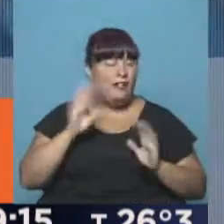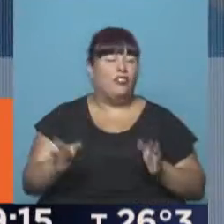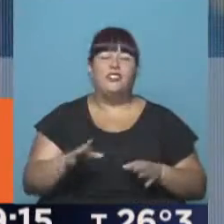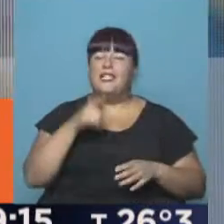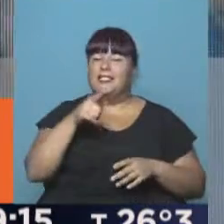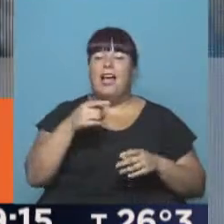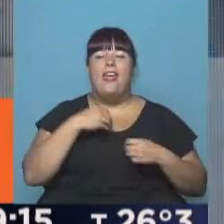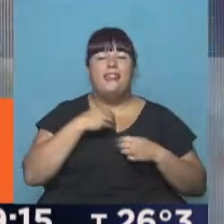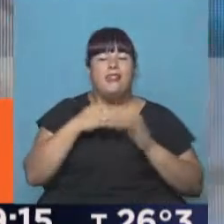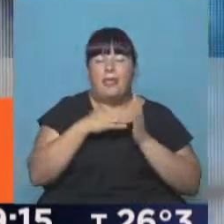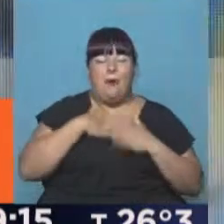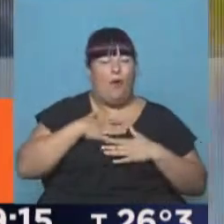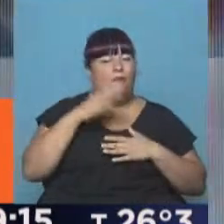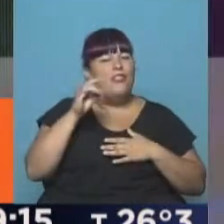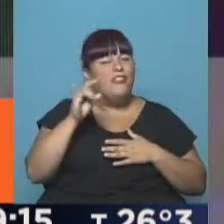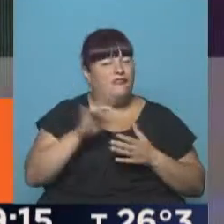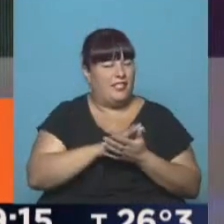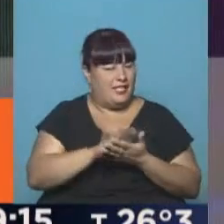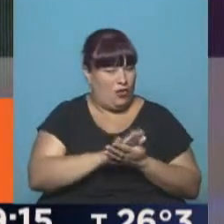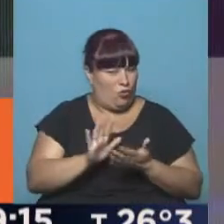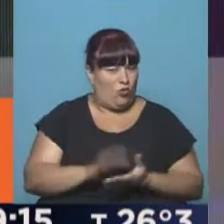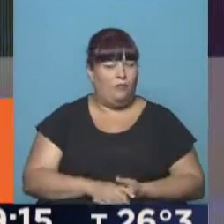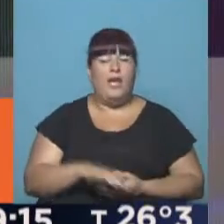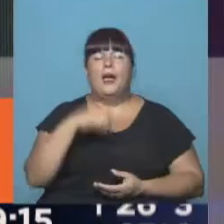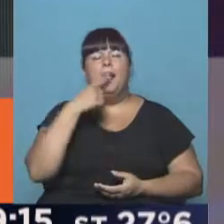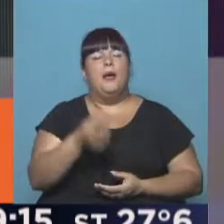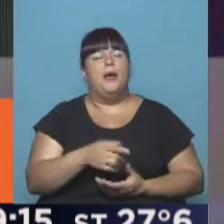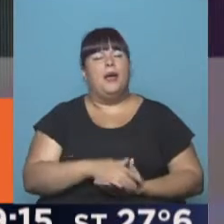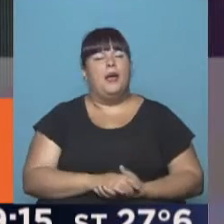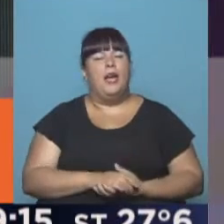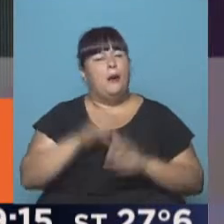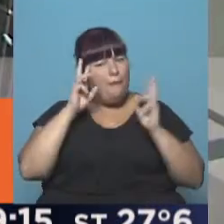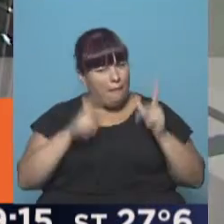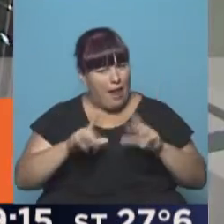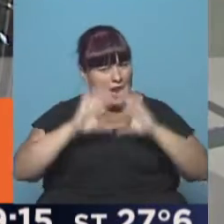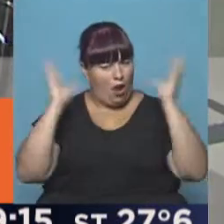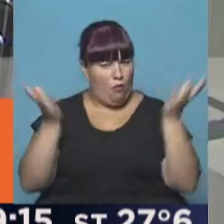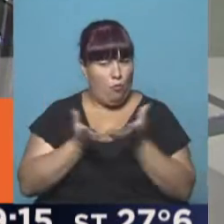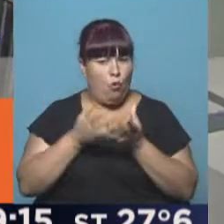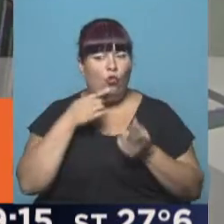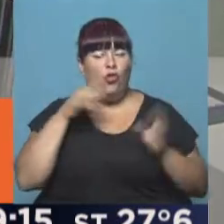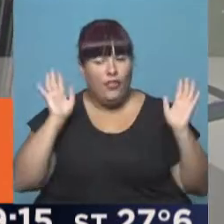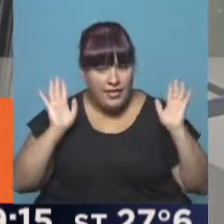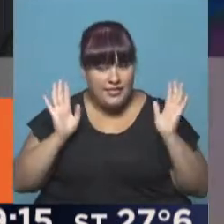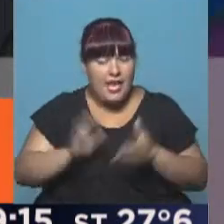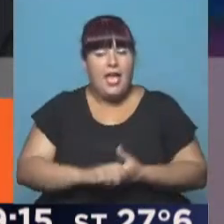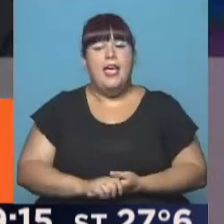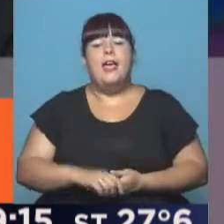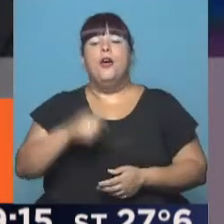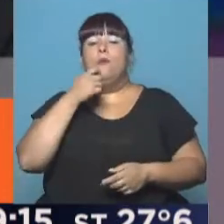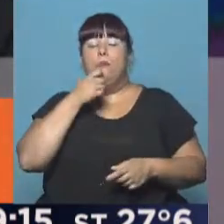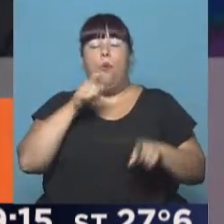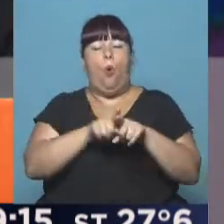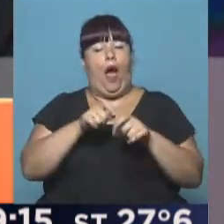es una dependencia de la cual después es difícil salir. Hay estrategias internacionales que señalan que